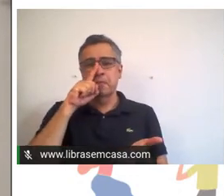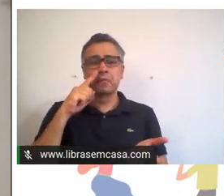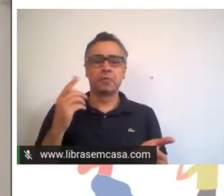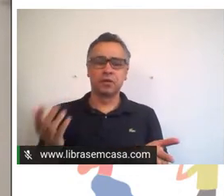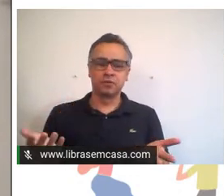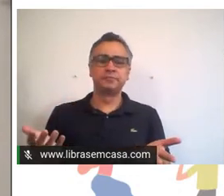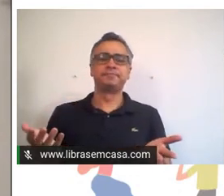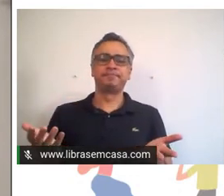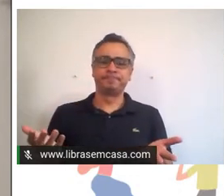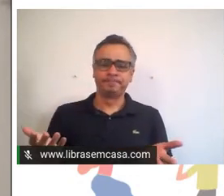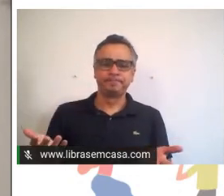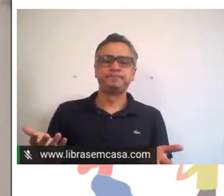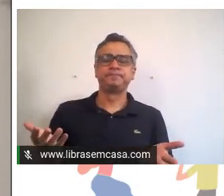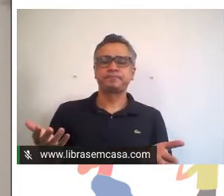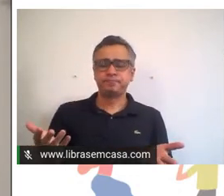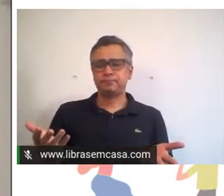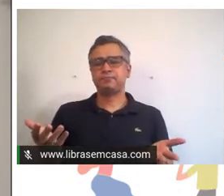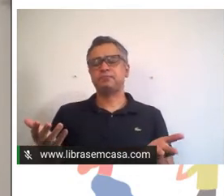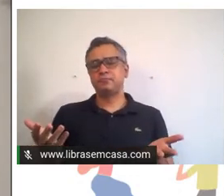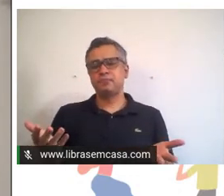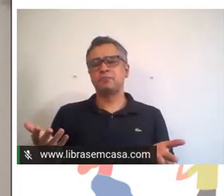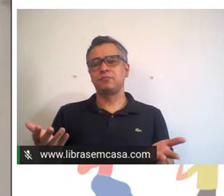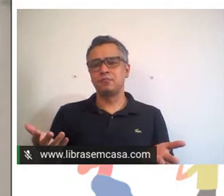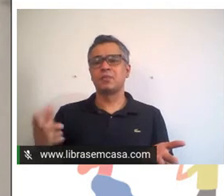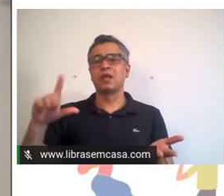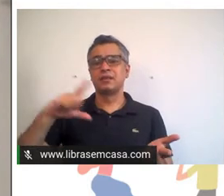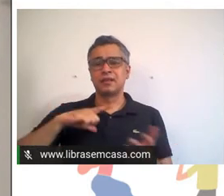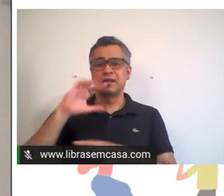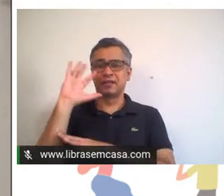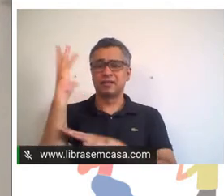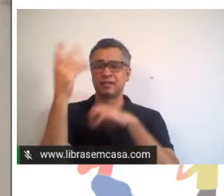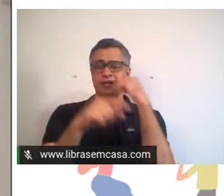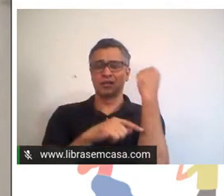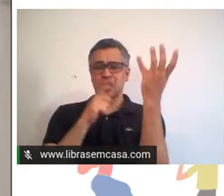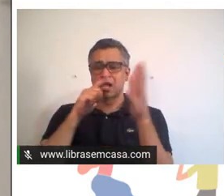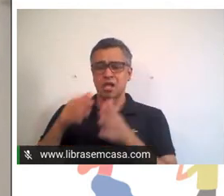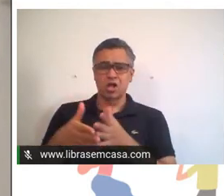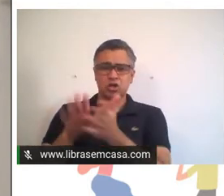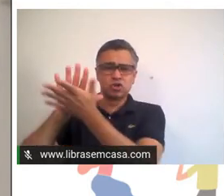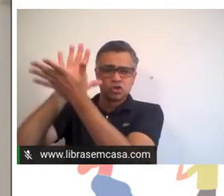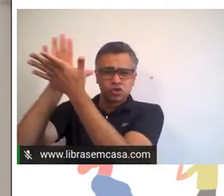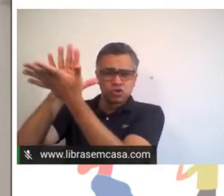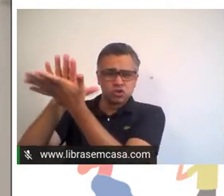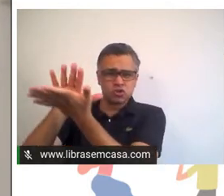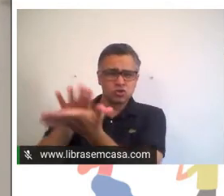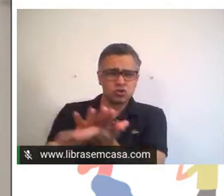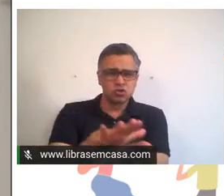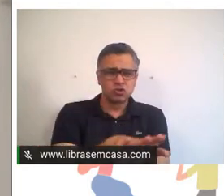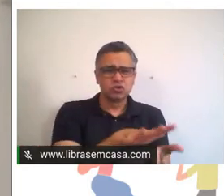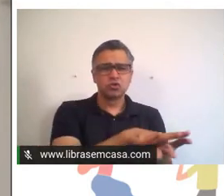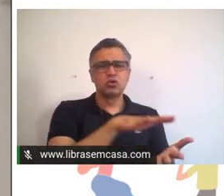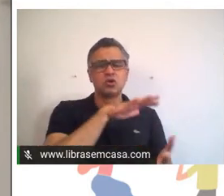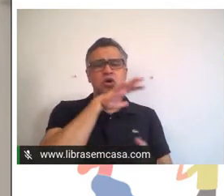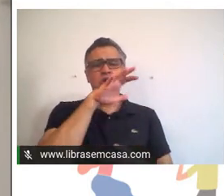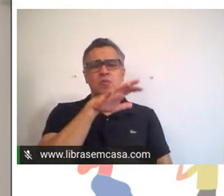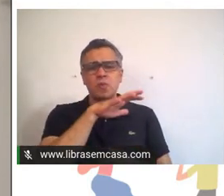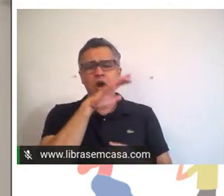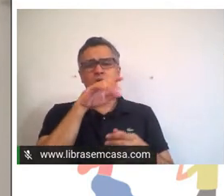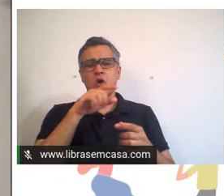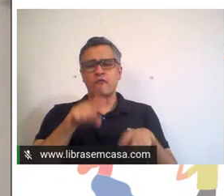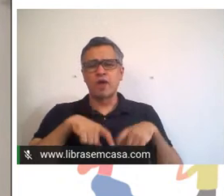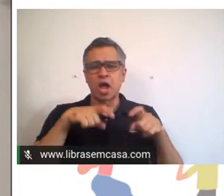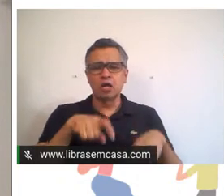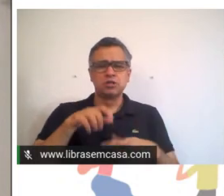Y completamos el cuadro de degradación de la naturaleza hacinando animales en granjas industriales.